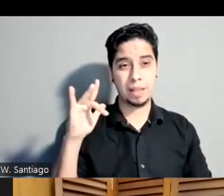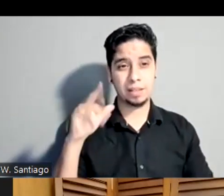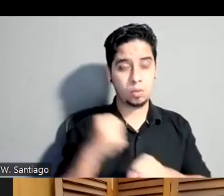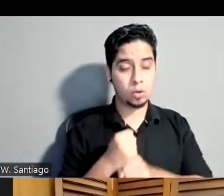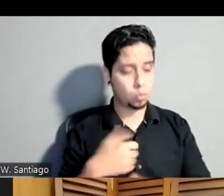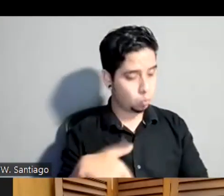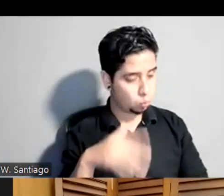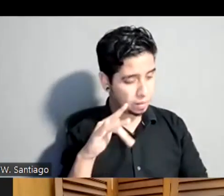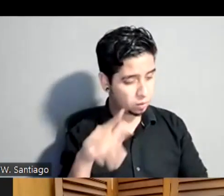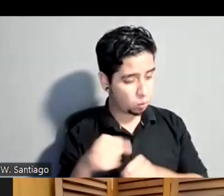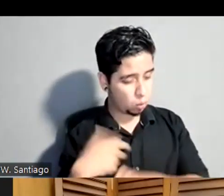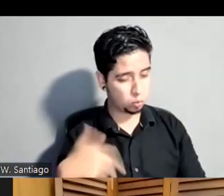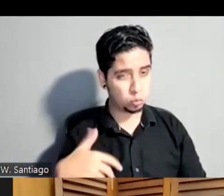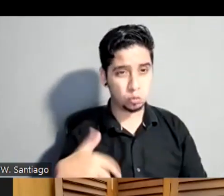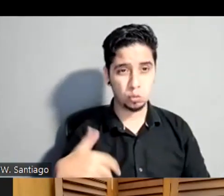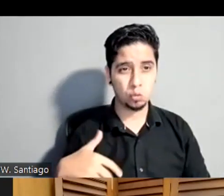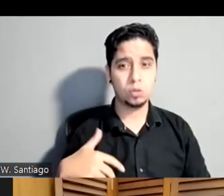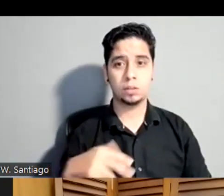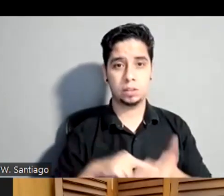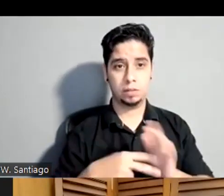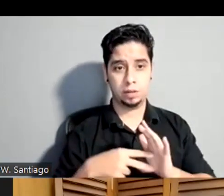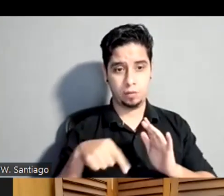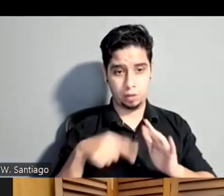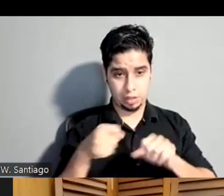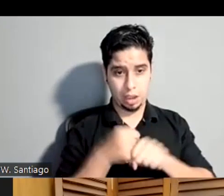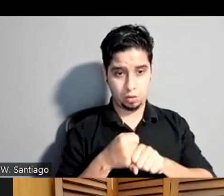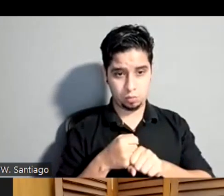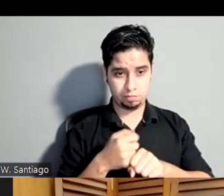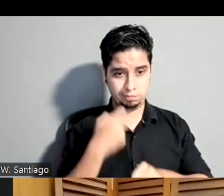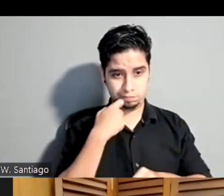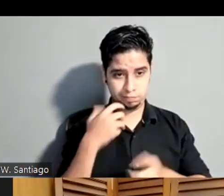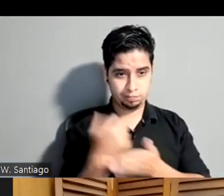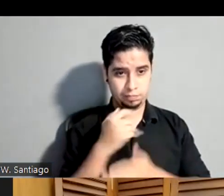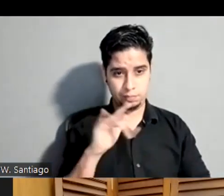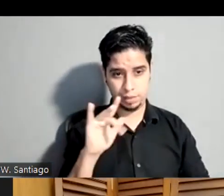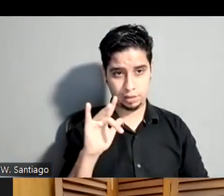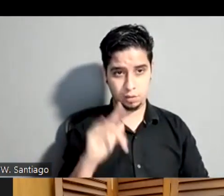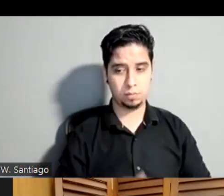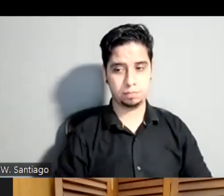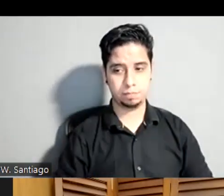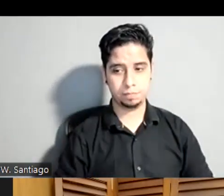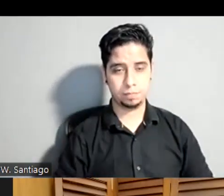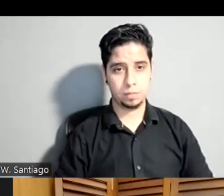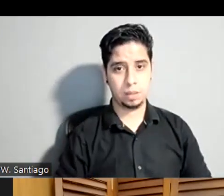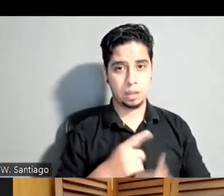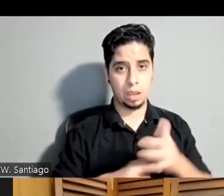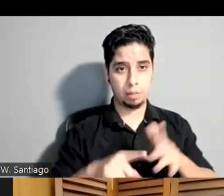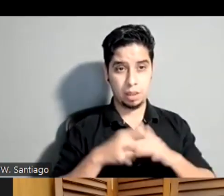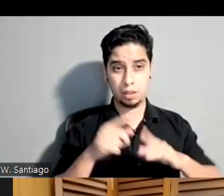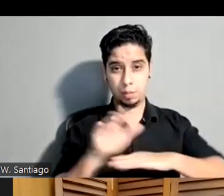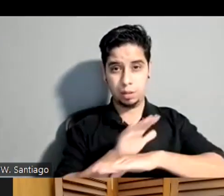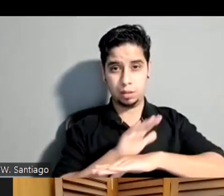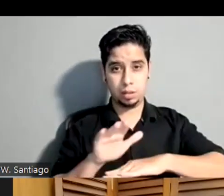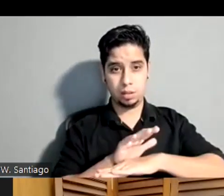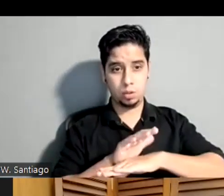Son 25. Uh-huh. Y o sea, que fueron este año los 25. Pero entonces surge esta corporación básicamente